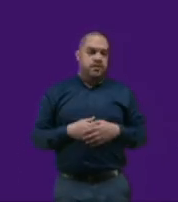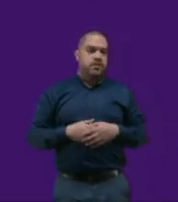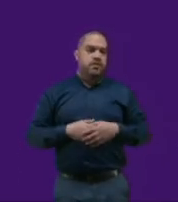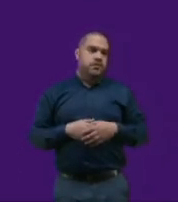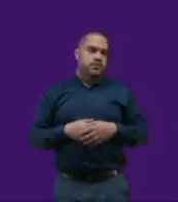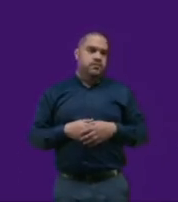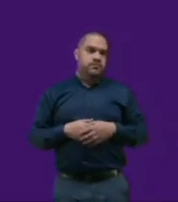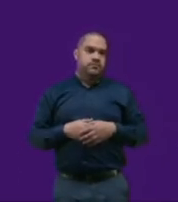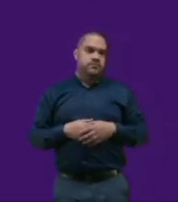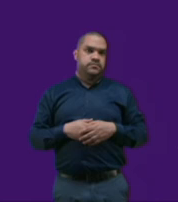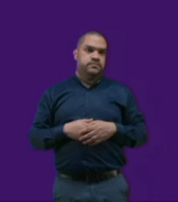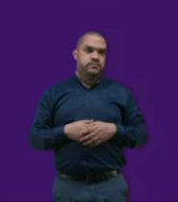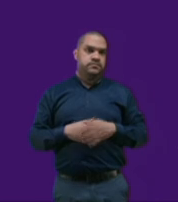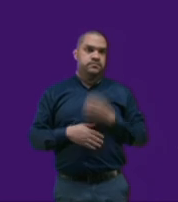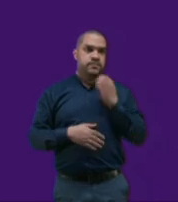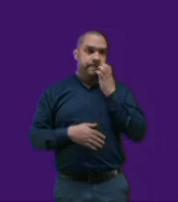hacer.